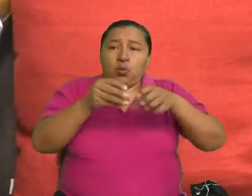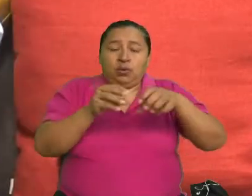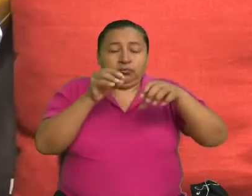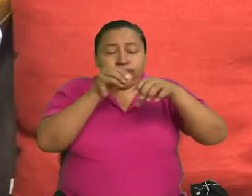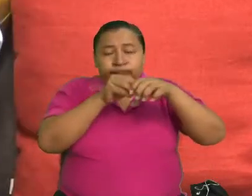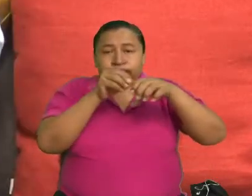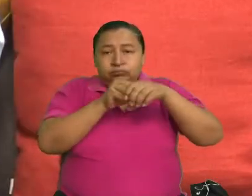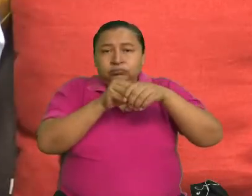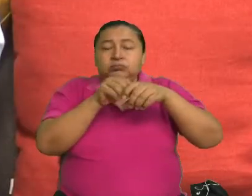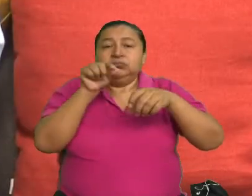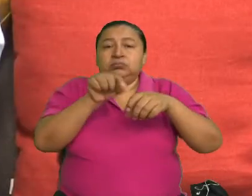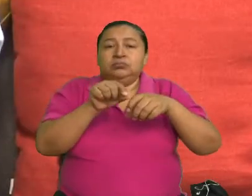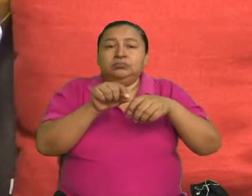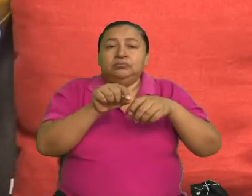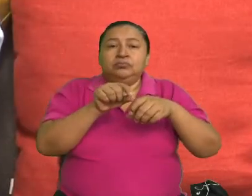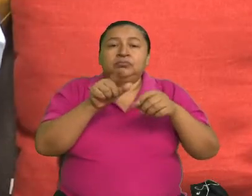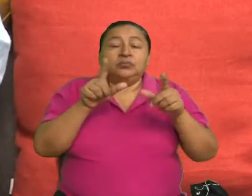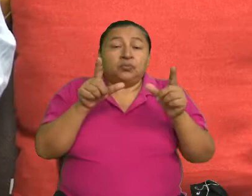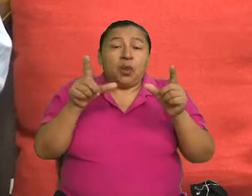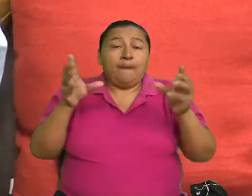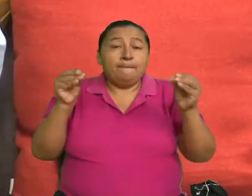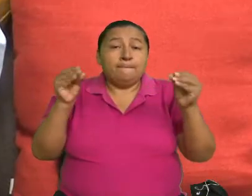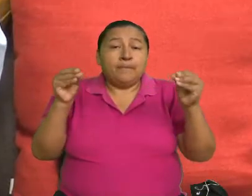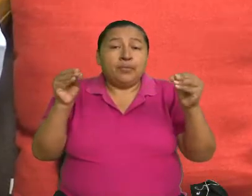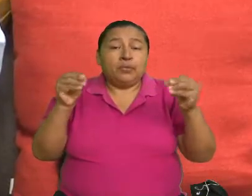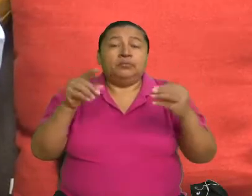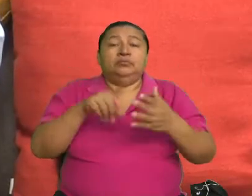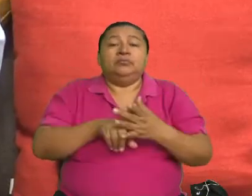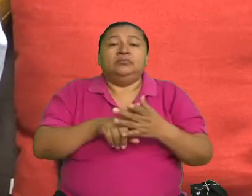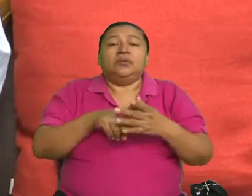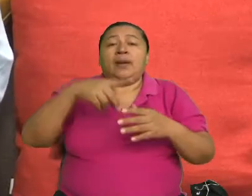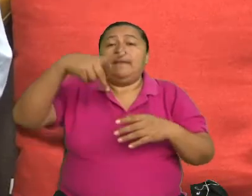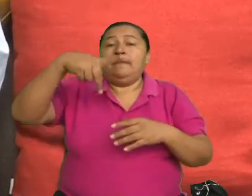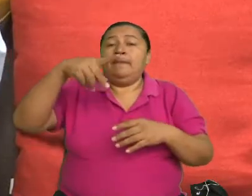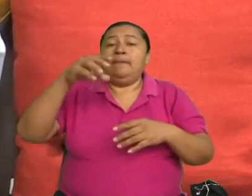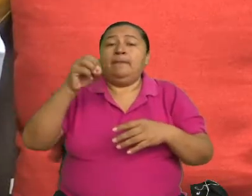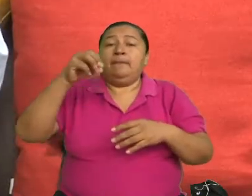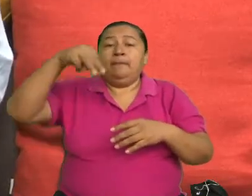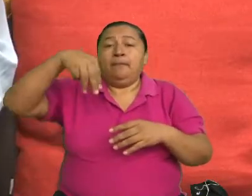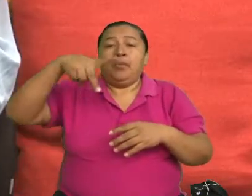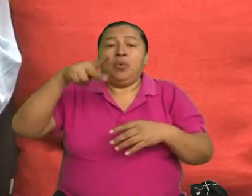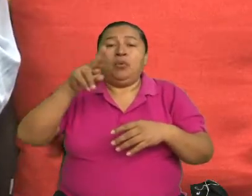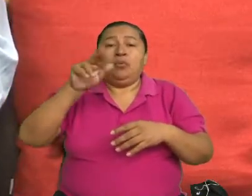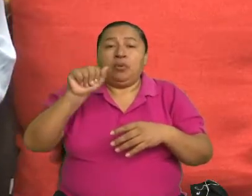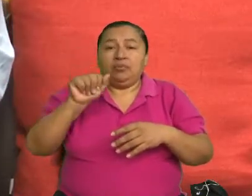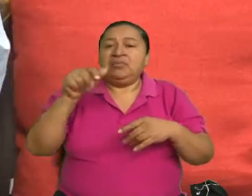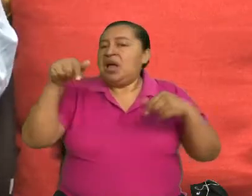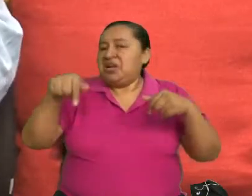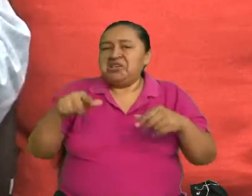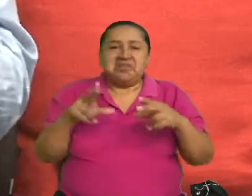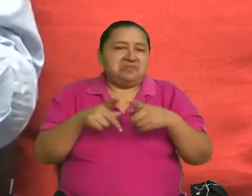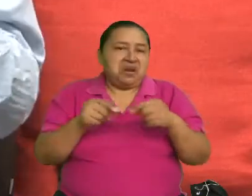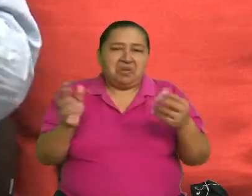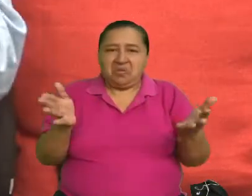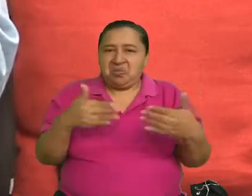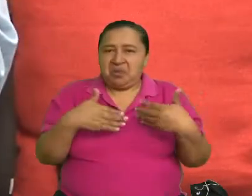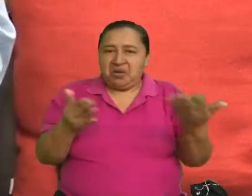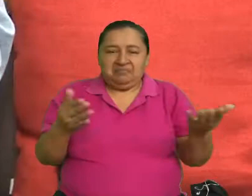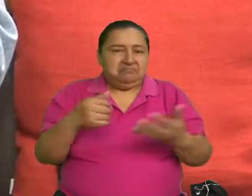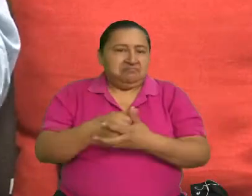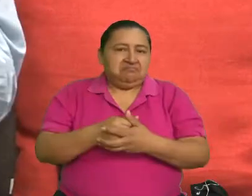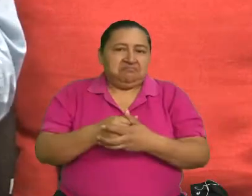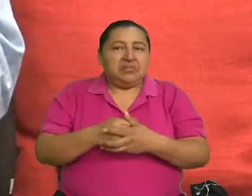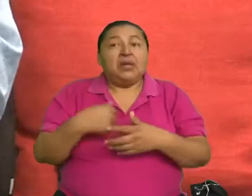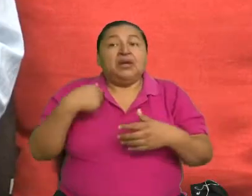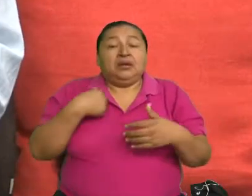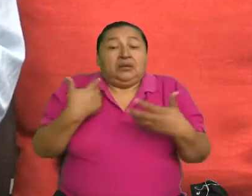punche. Y el dulce se llama toncuá en Chinandega. No hay aquí en Managua. Eso okay. Es. Yo me imagino que así